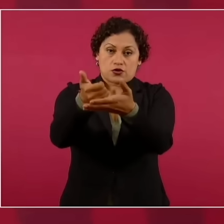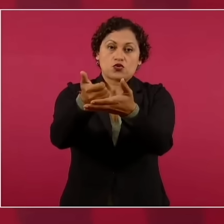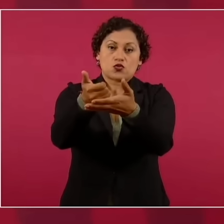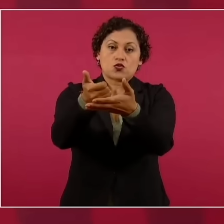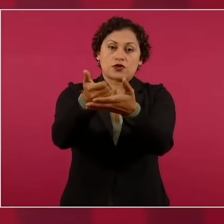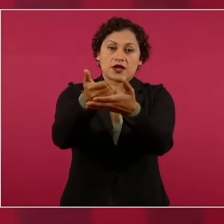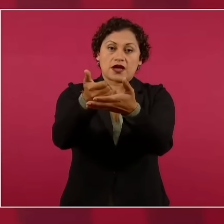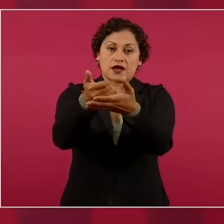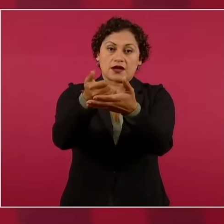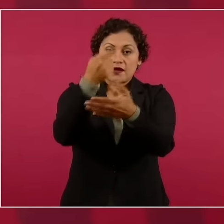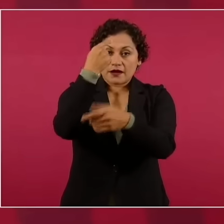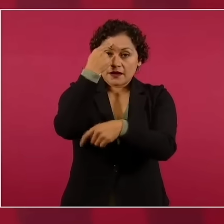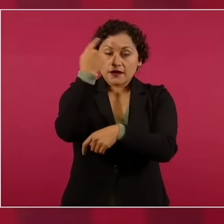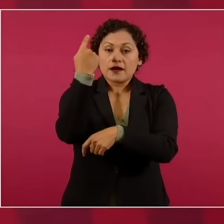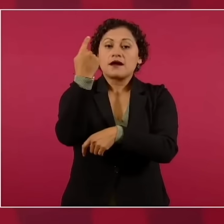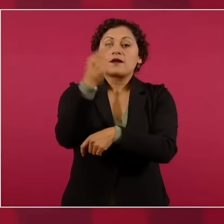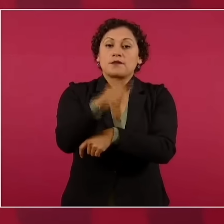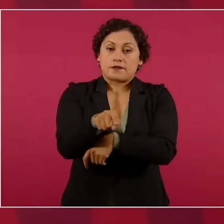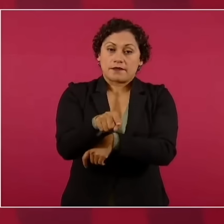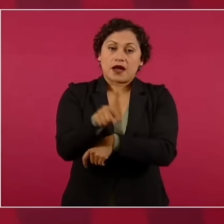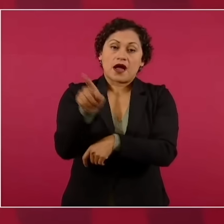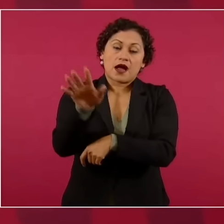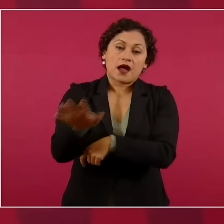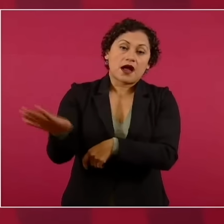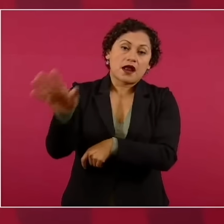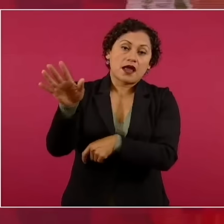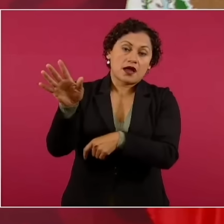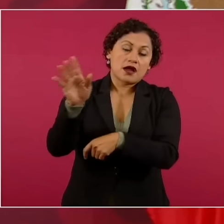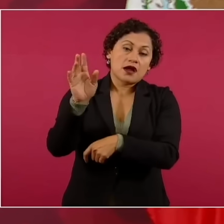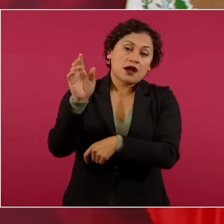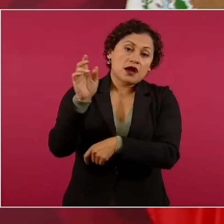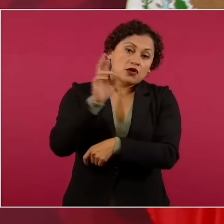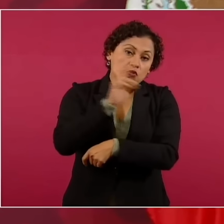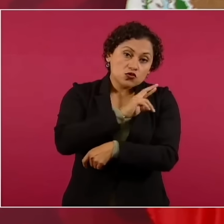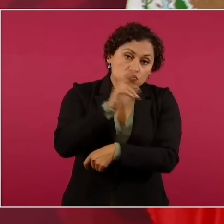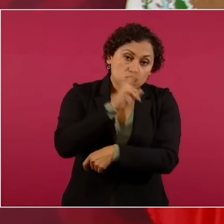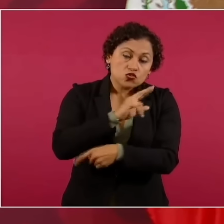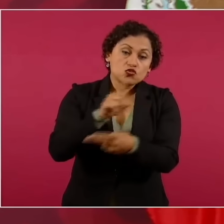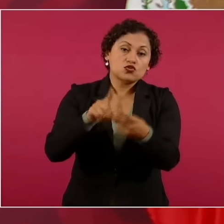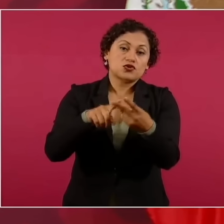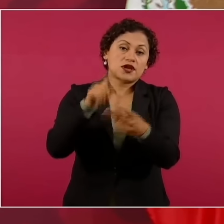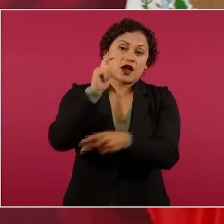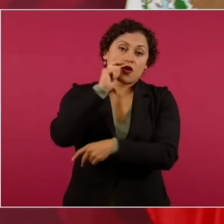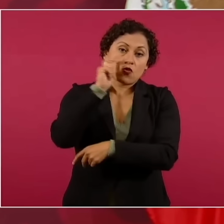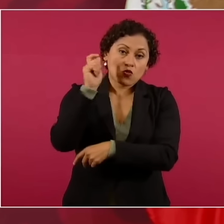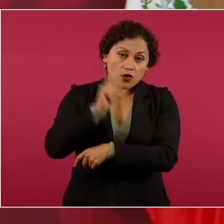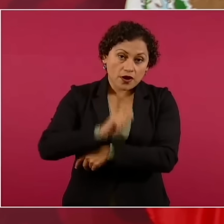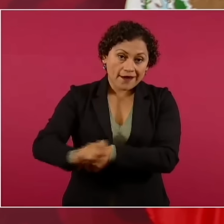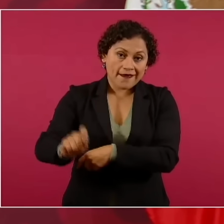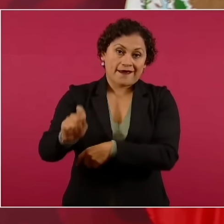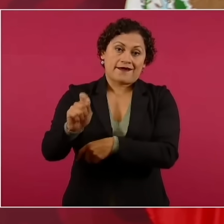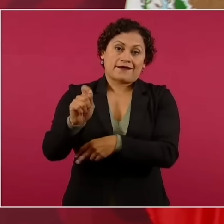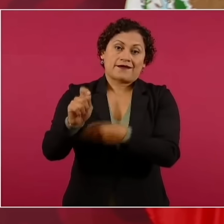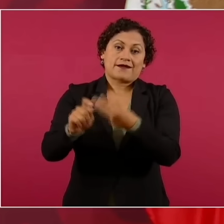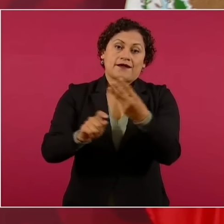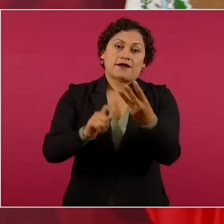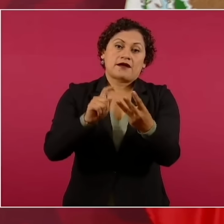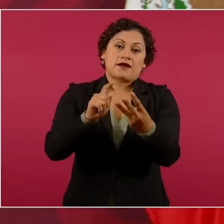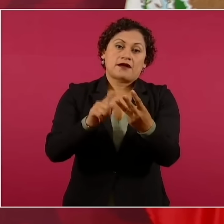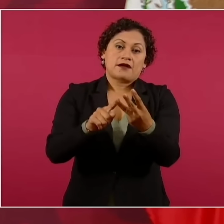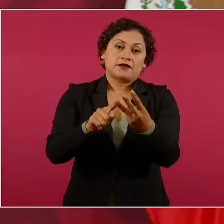hablar con los presidentes de Rusia, de Ucrania